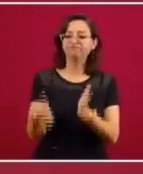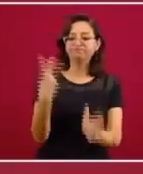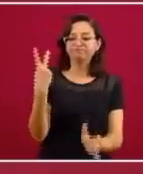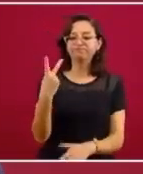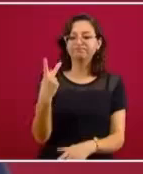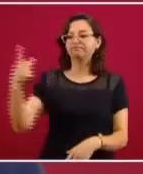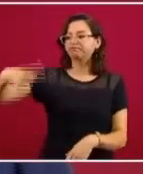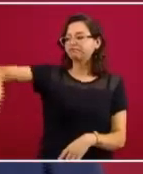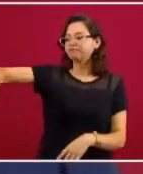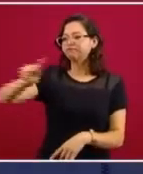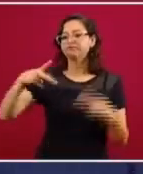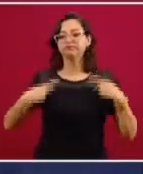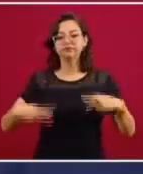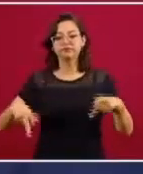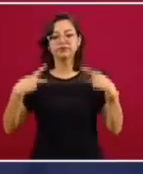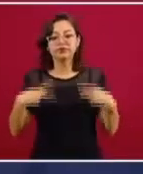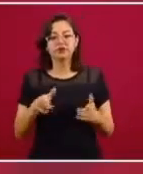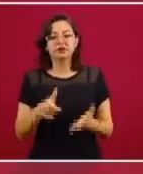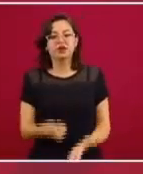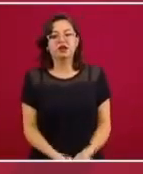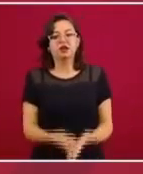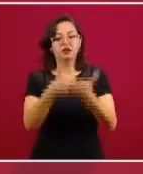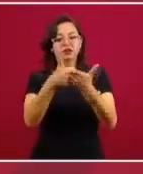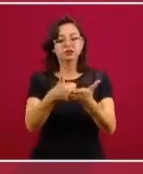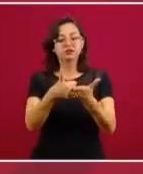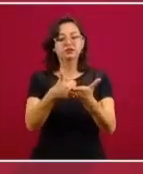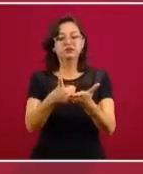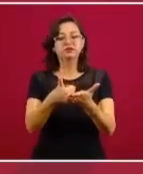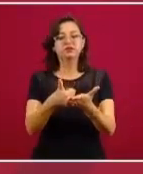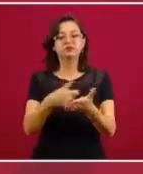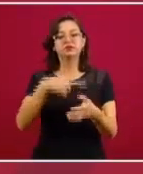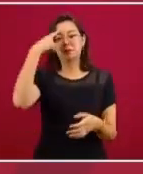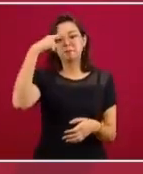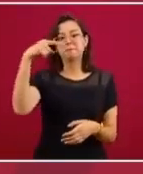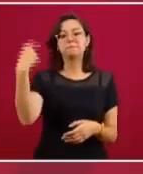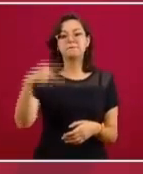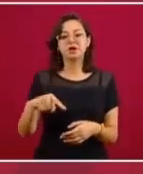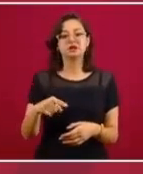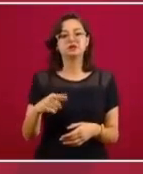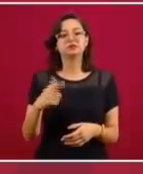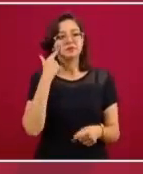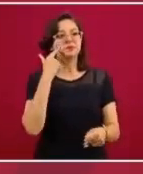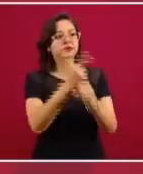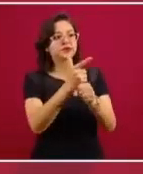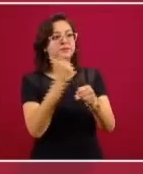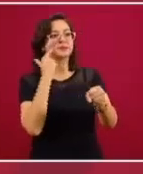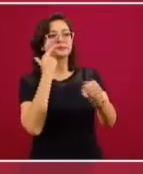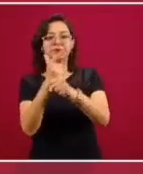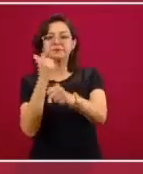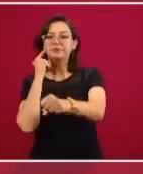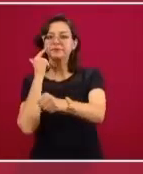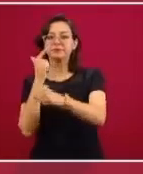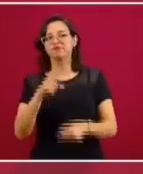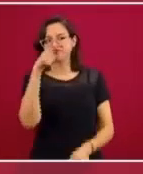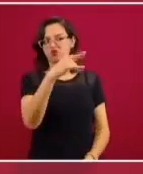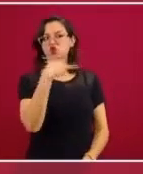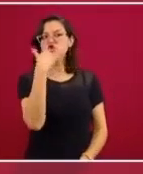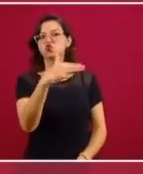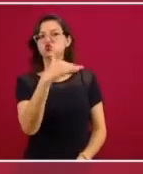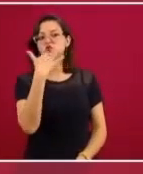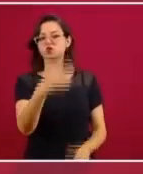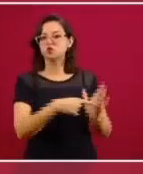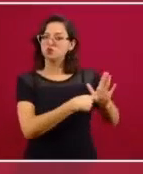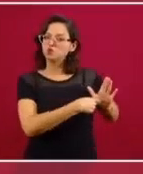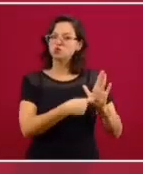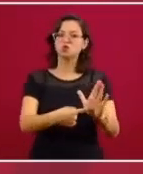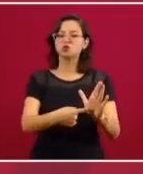pueblo ayude a señalar a los corruptos,